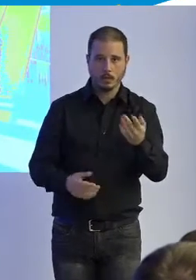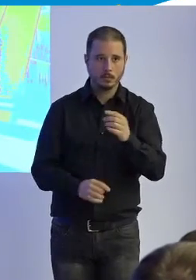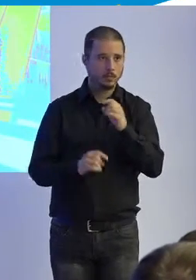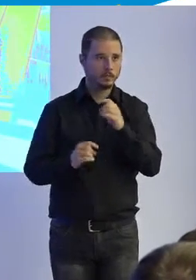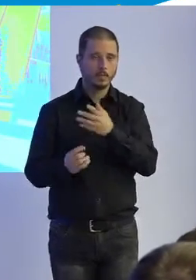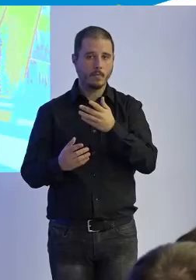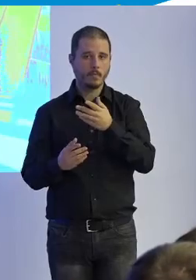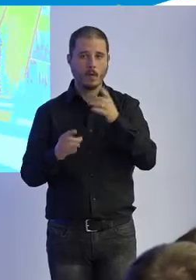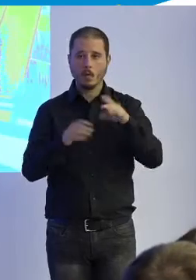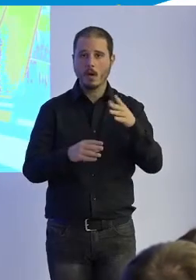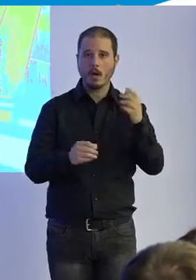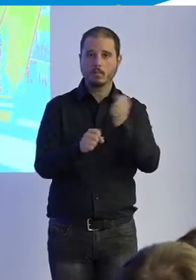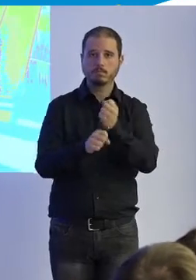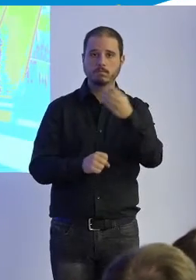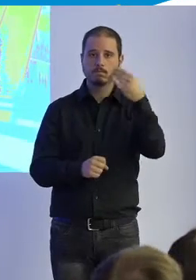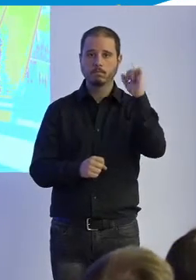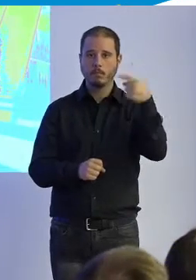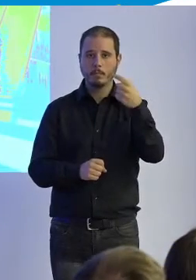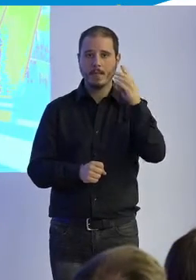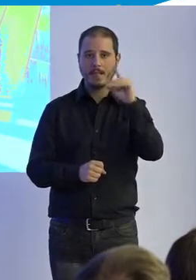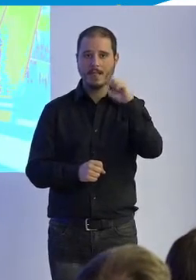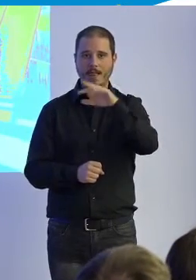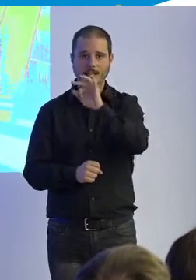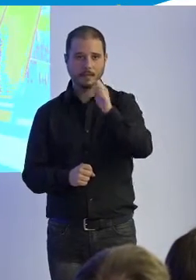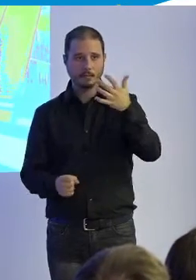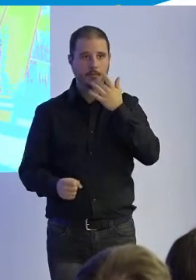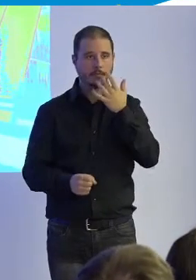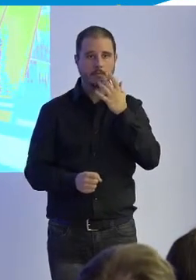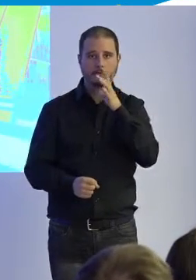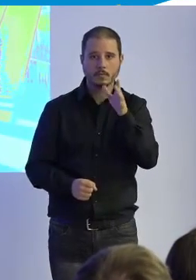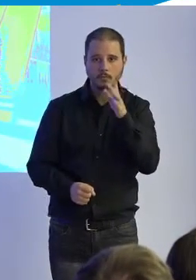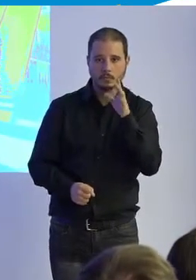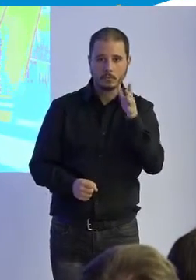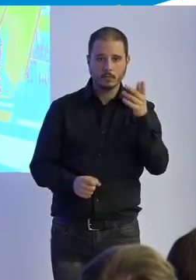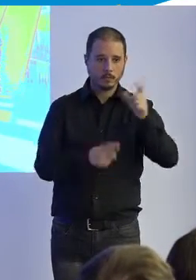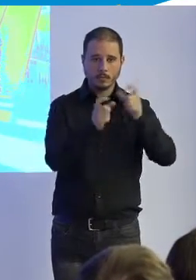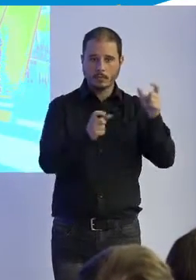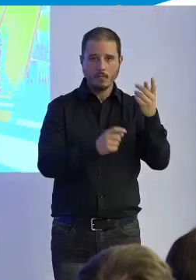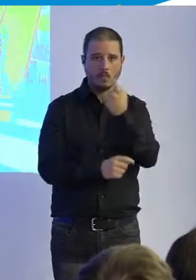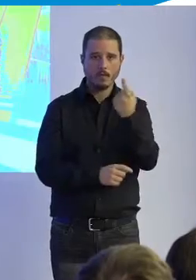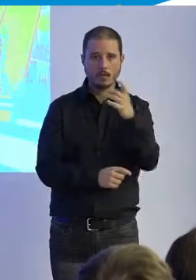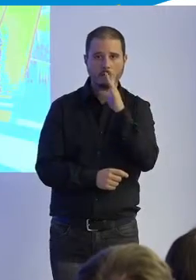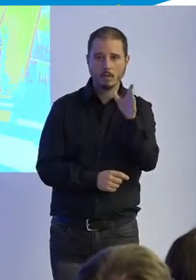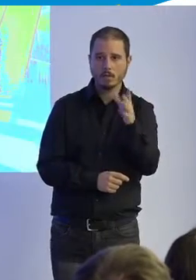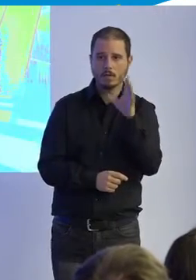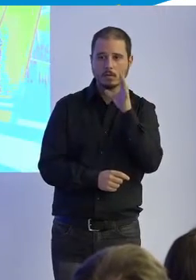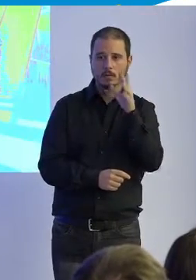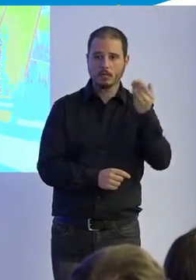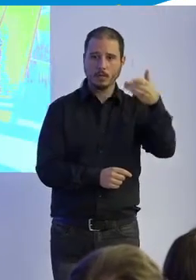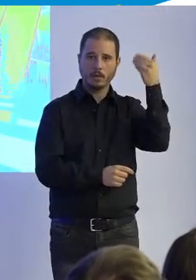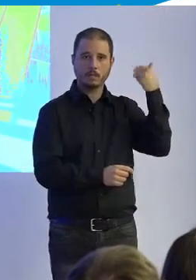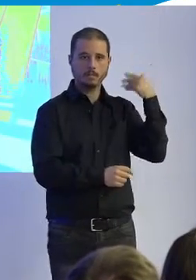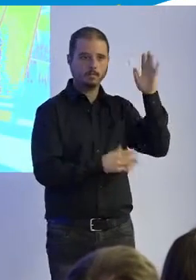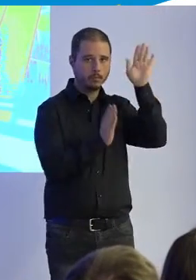Se necesita gente en Big Data una barbaridad. ¿Por qué? Porque hasta ahora no existía semejante demanda.